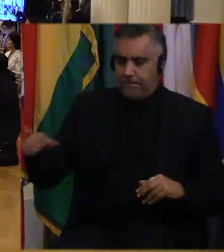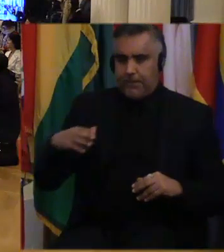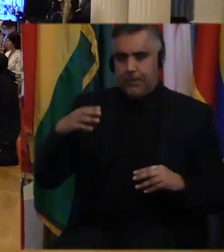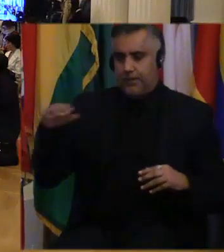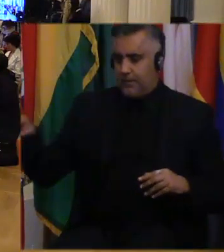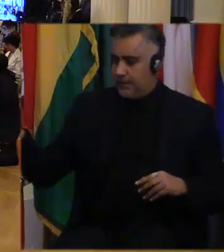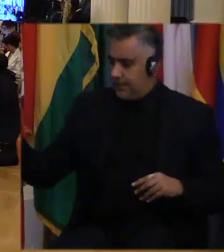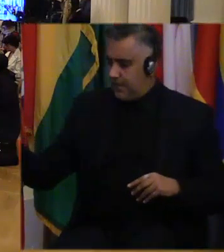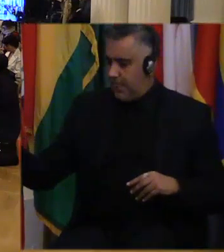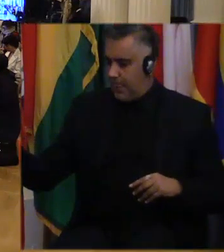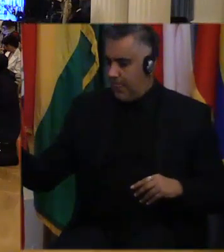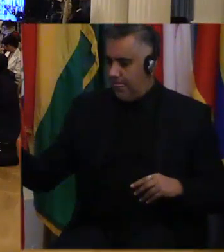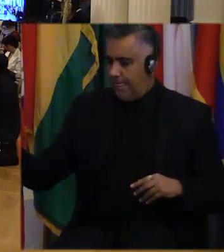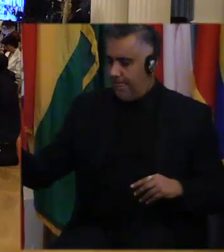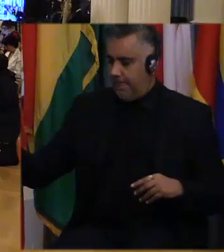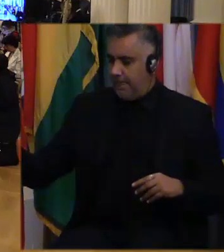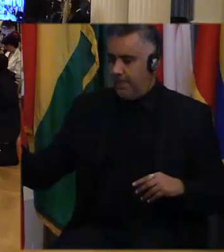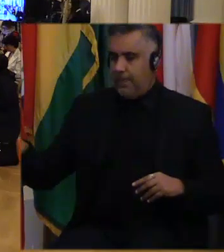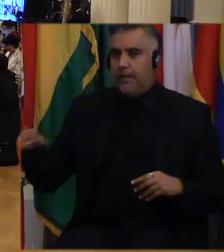Grazie, embajadora.